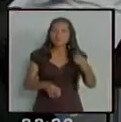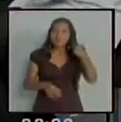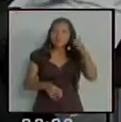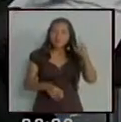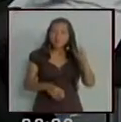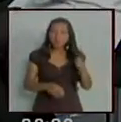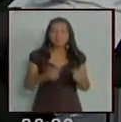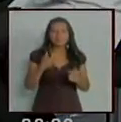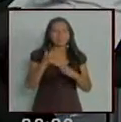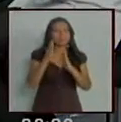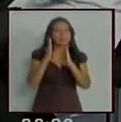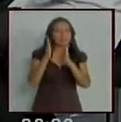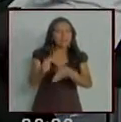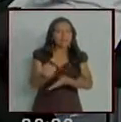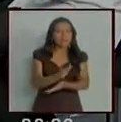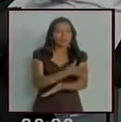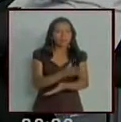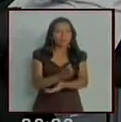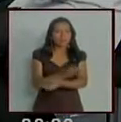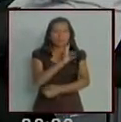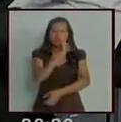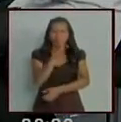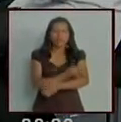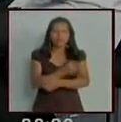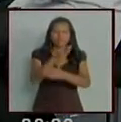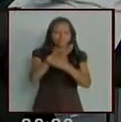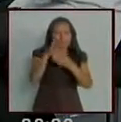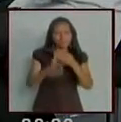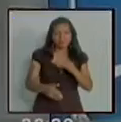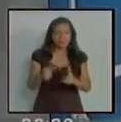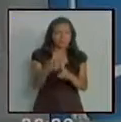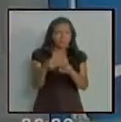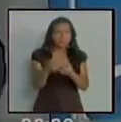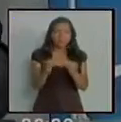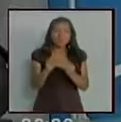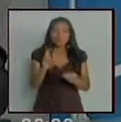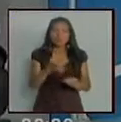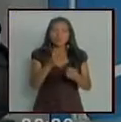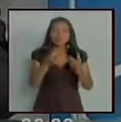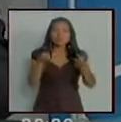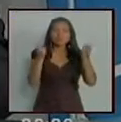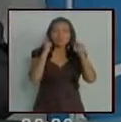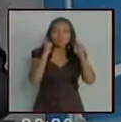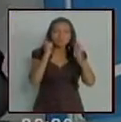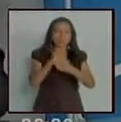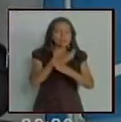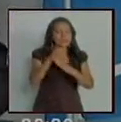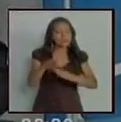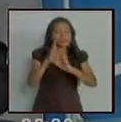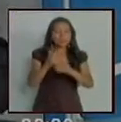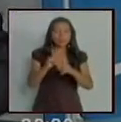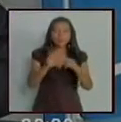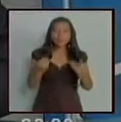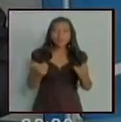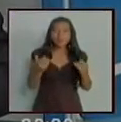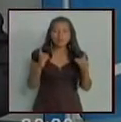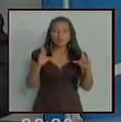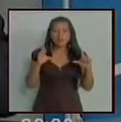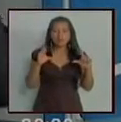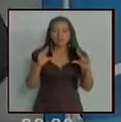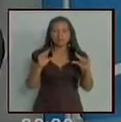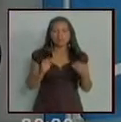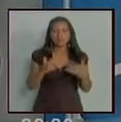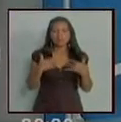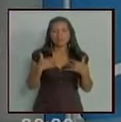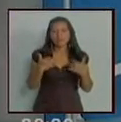Desde entonces, obviamente, dejé de escuchar a volumen alto o ponerme audífonos, y evidentemente siento que de alguna manera ya, eso ya no se ha